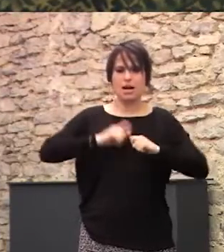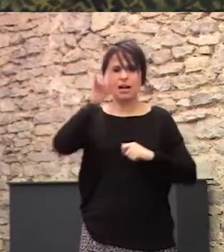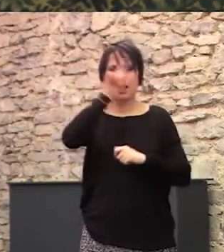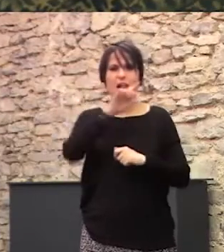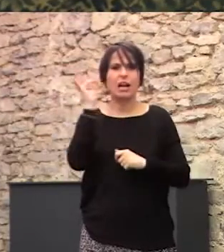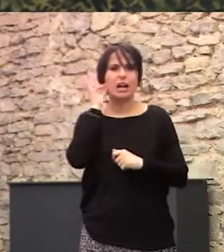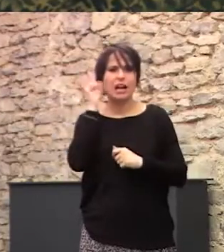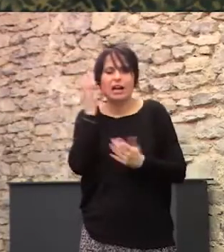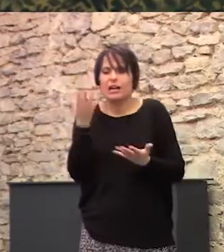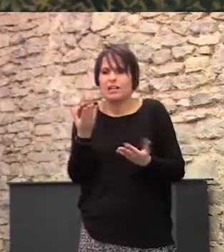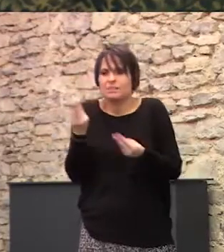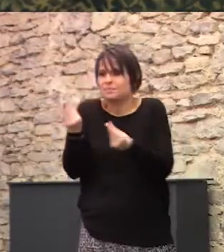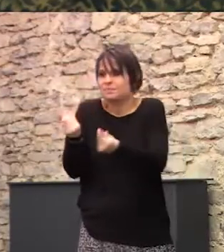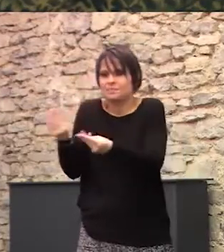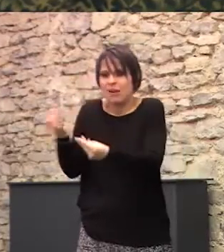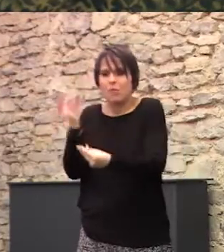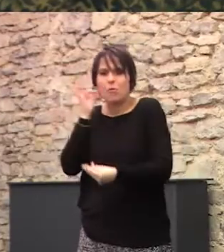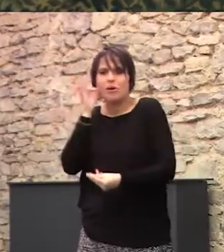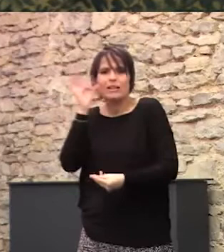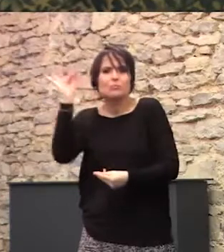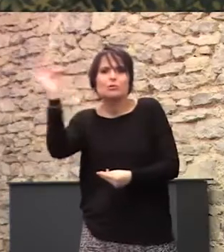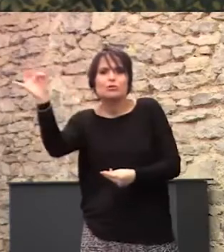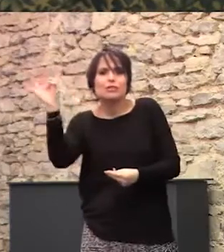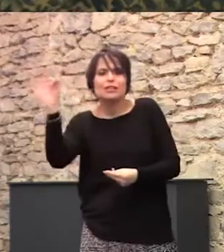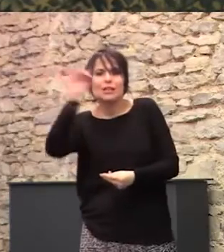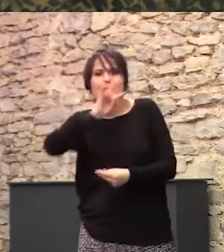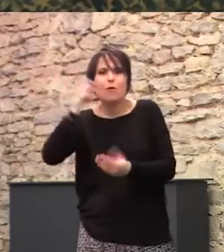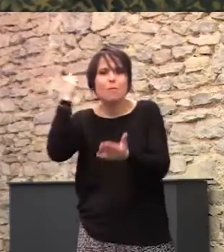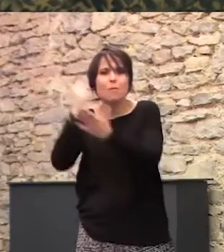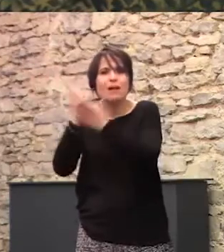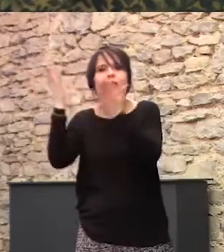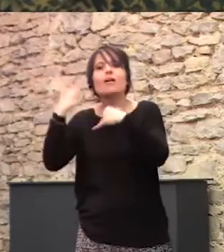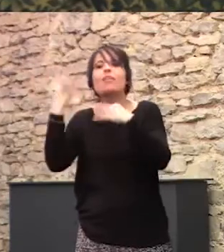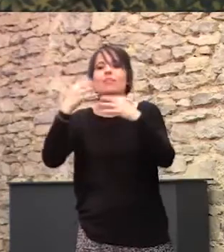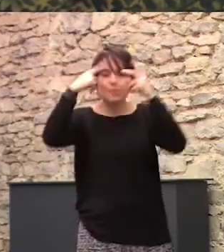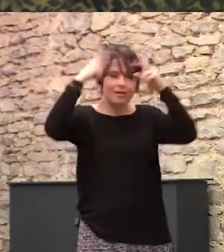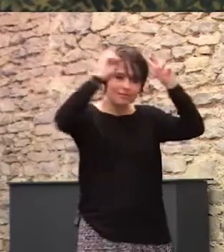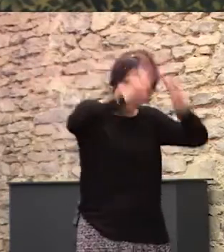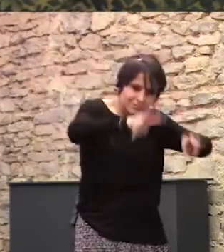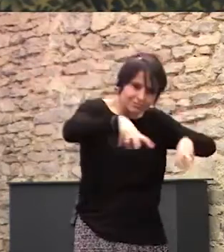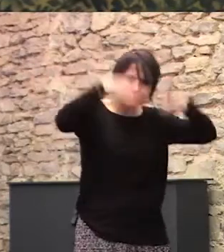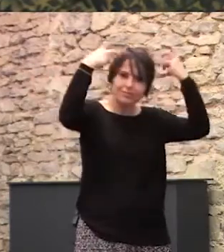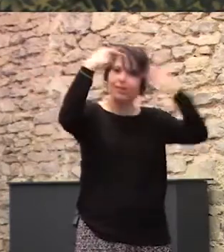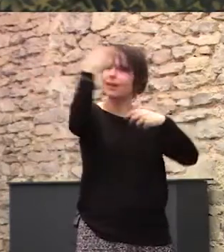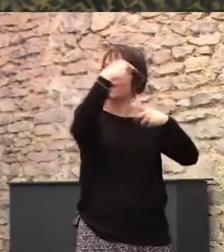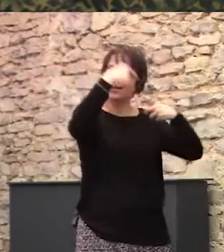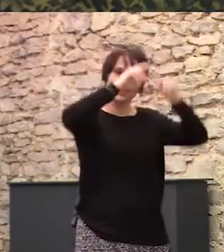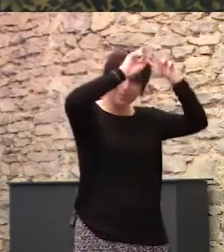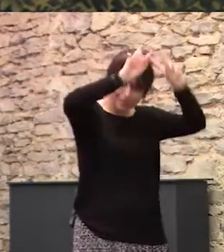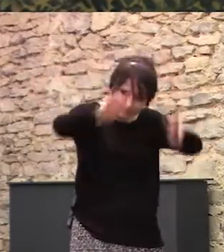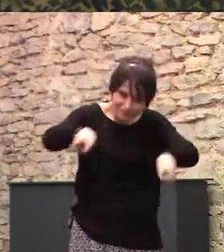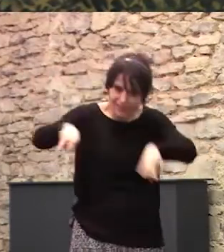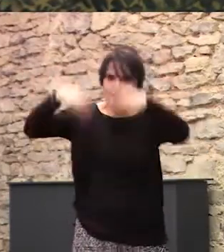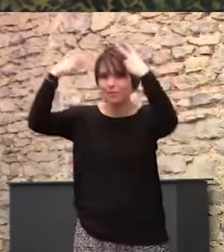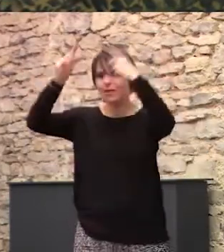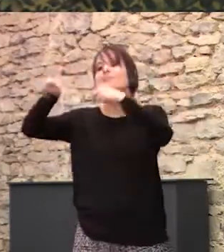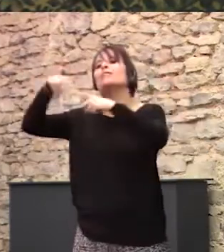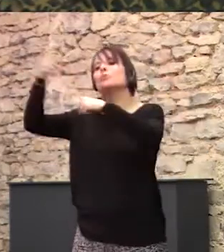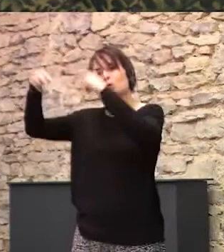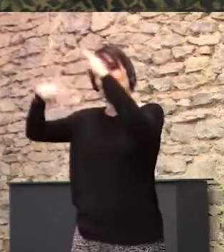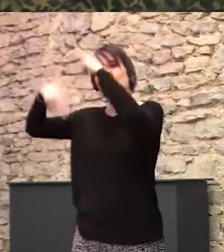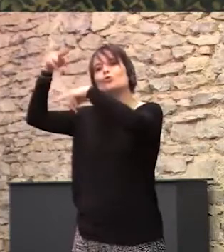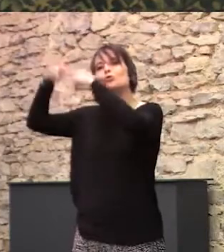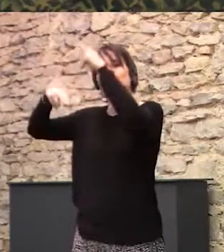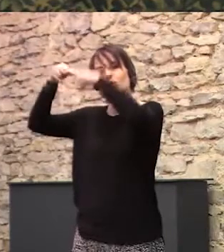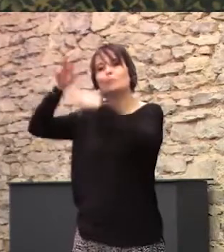Entonces, no tenían referentes positivos. Había primero que deconstruir todos los estereotipos negativos y luego construir otras